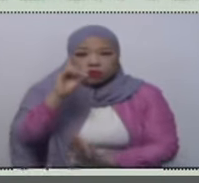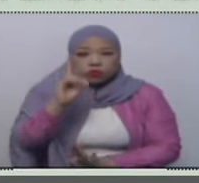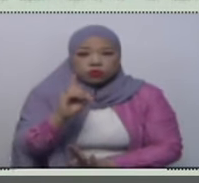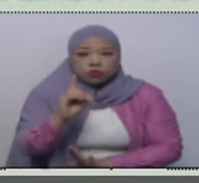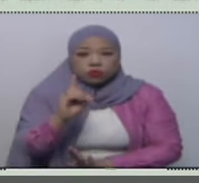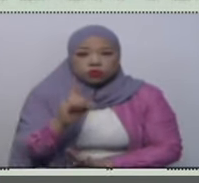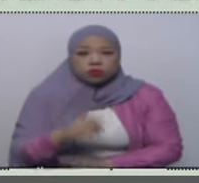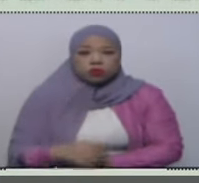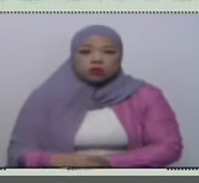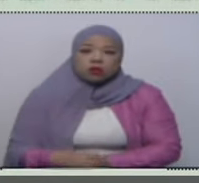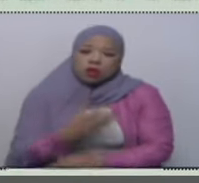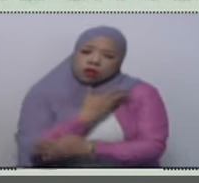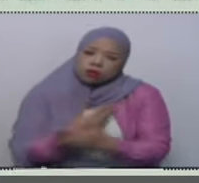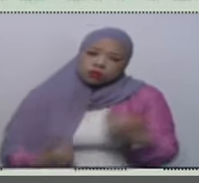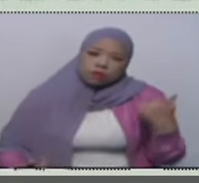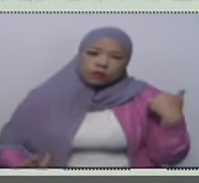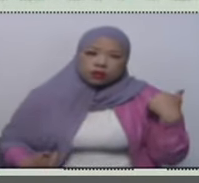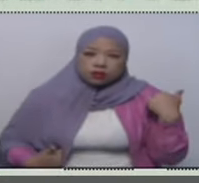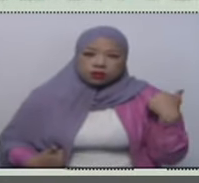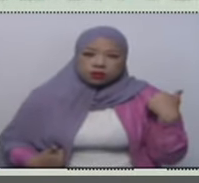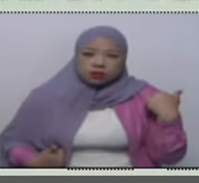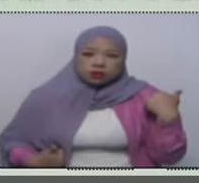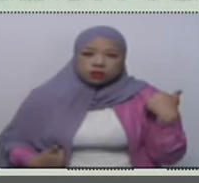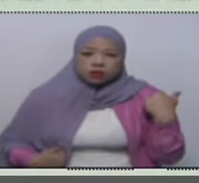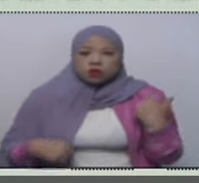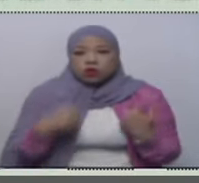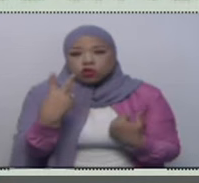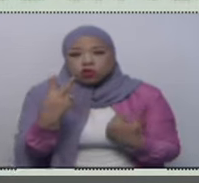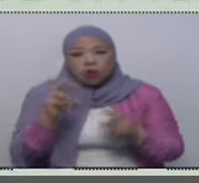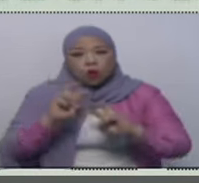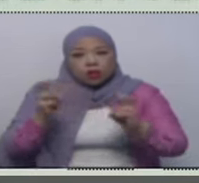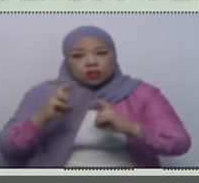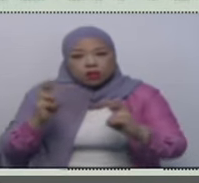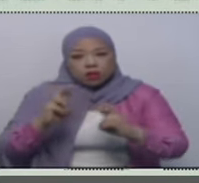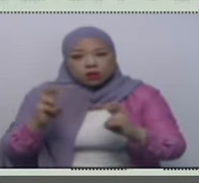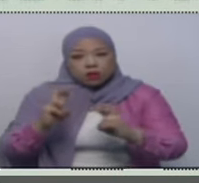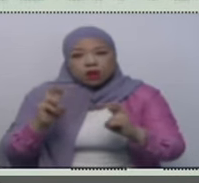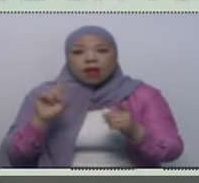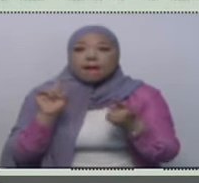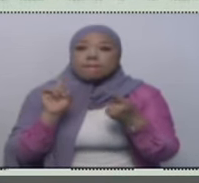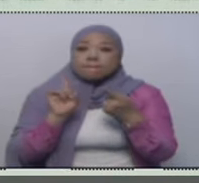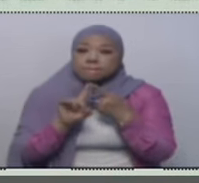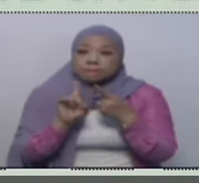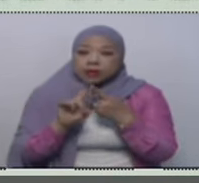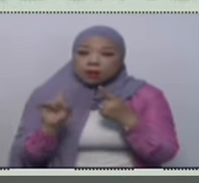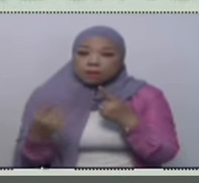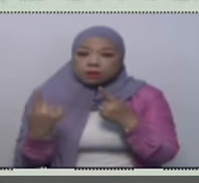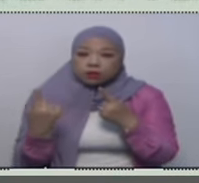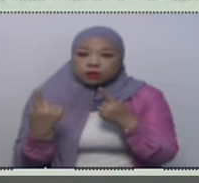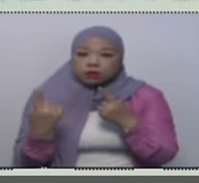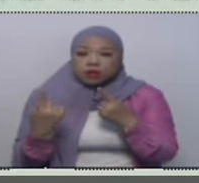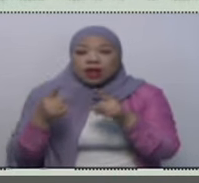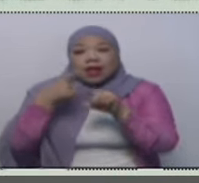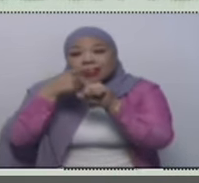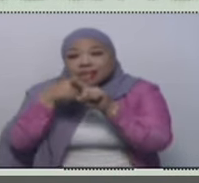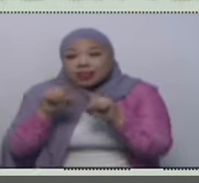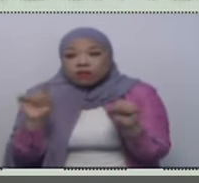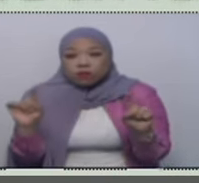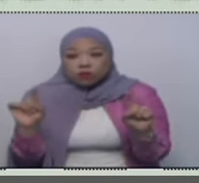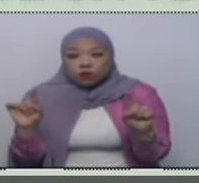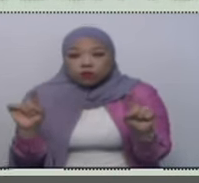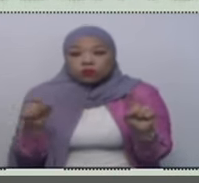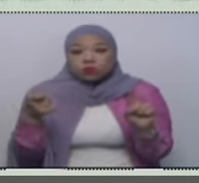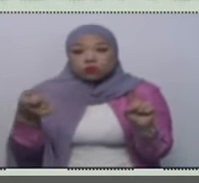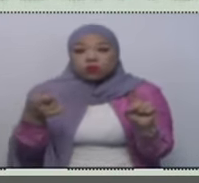Señor presidente, yo quiero aquí tocar dos temas. Primero, hacer una diferencia entre